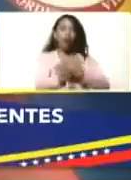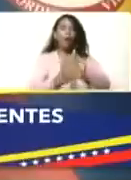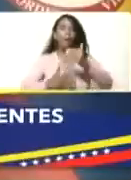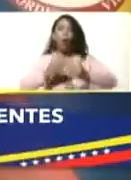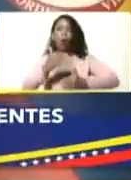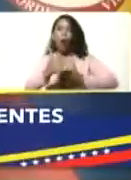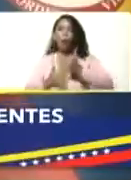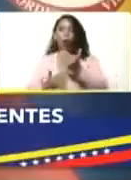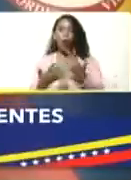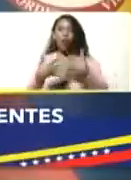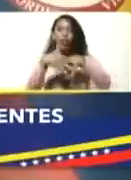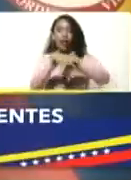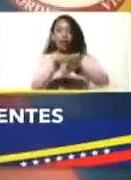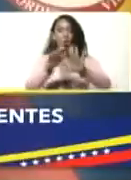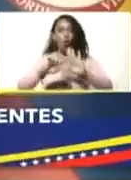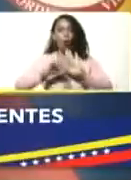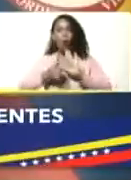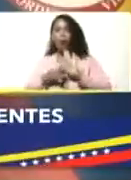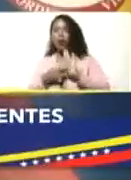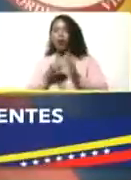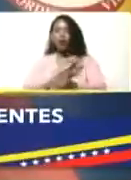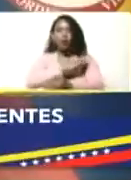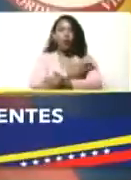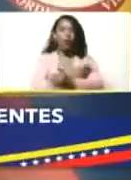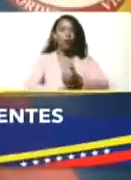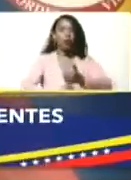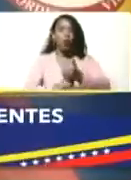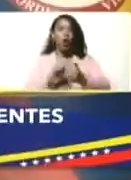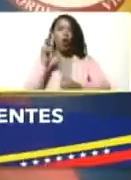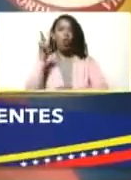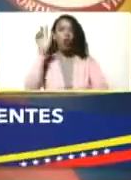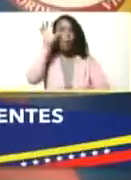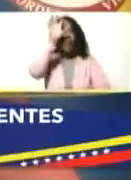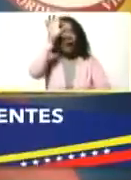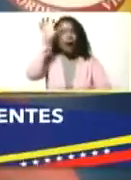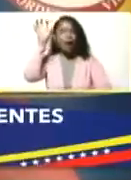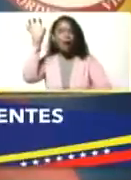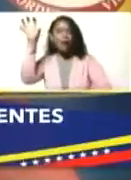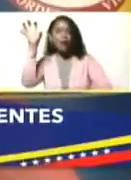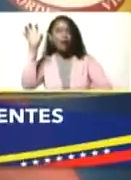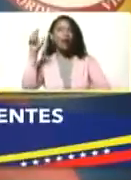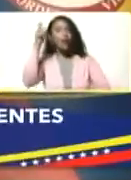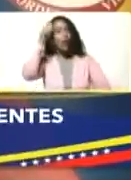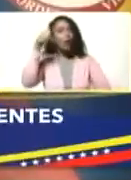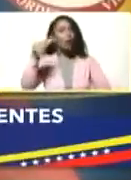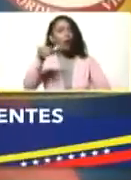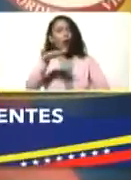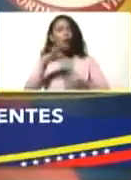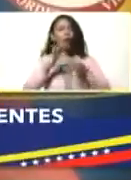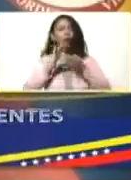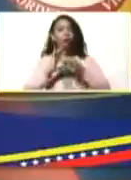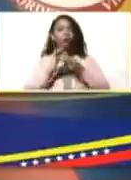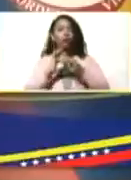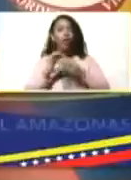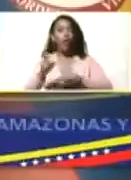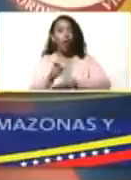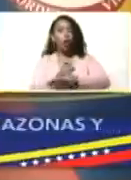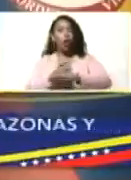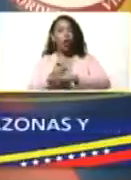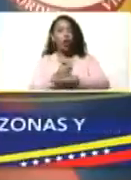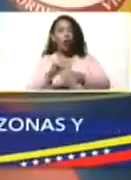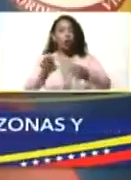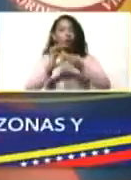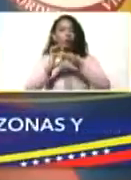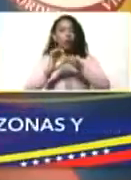de integración y de fortalecimiento entre las relaciones de nuestros pueblos, de nuestros gobiernos y